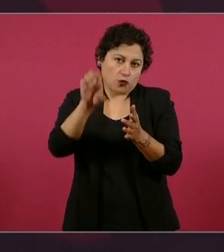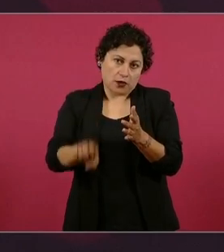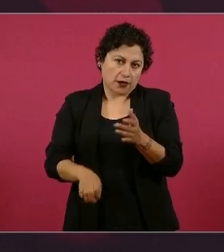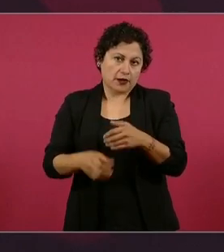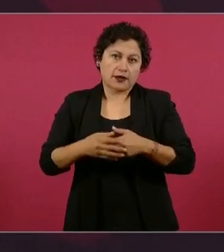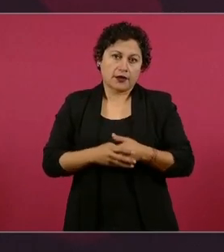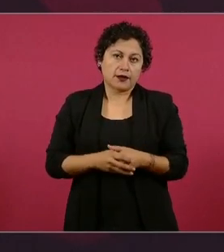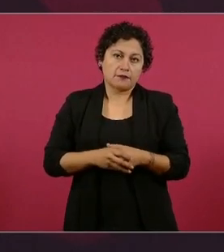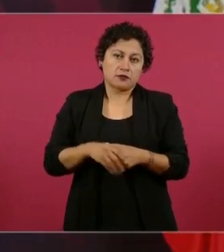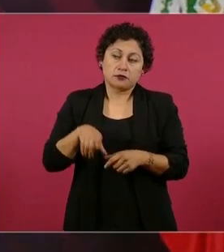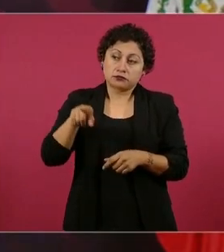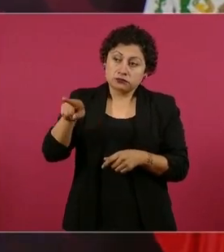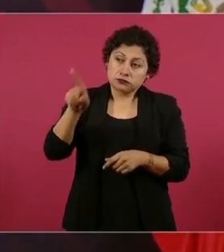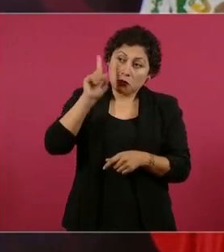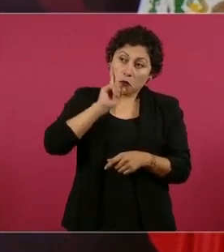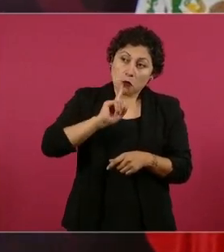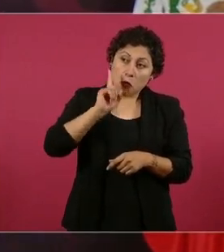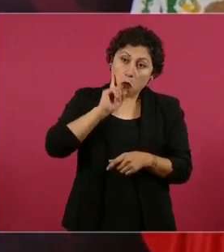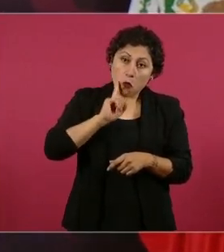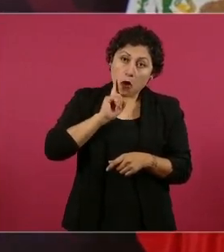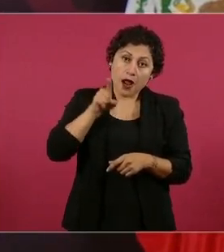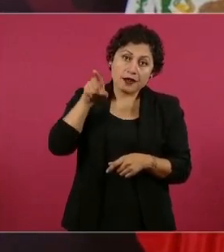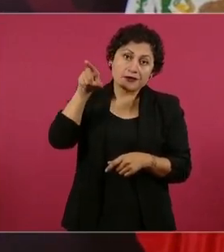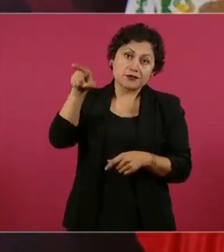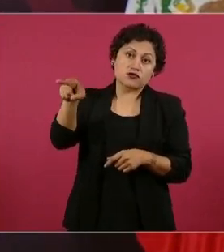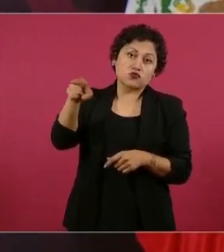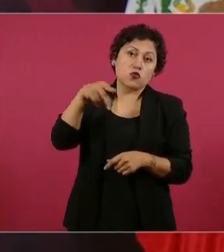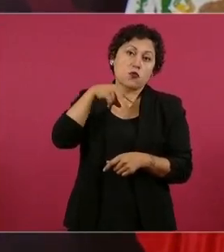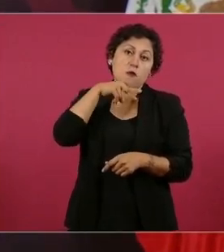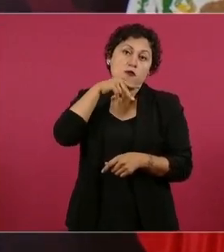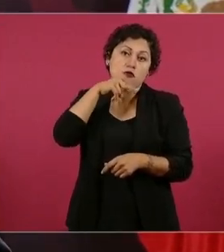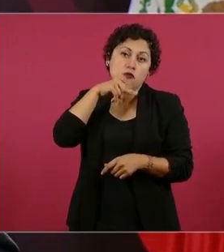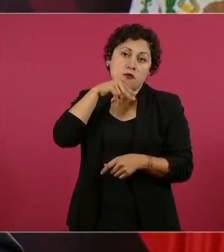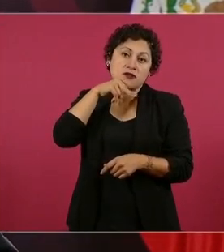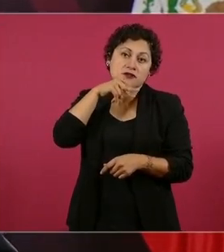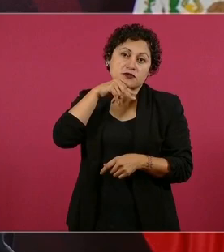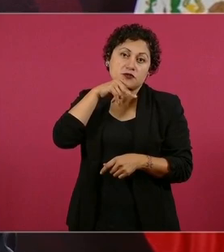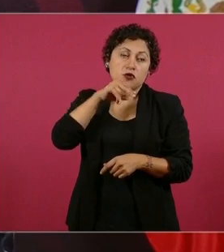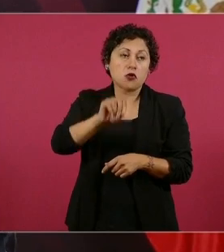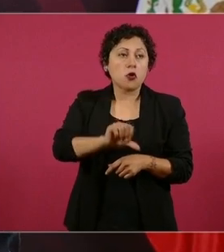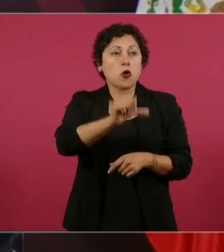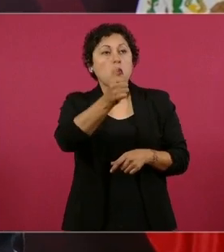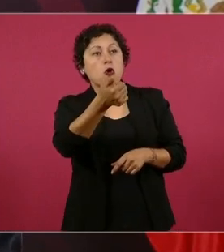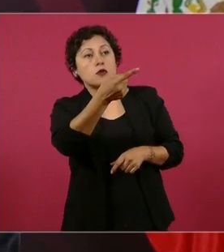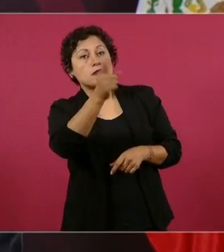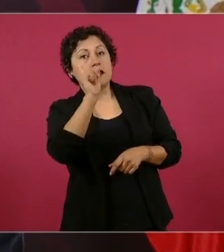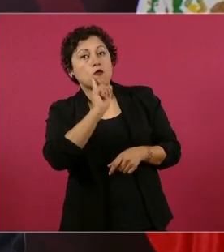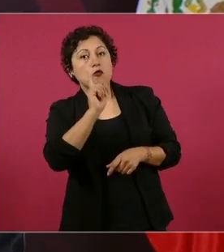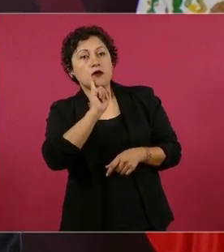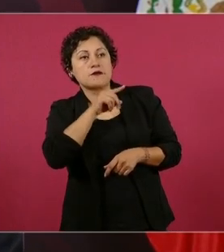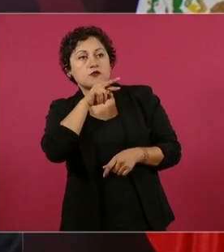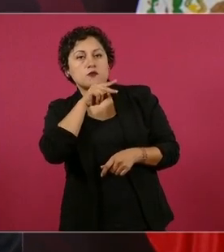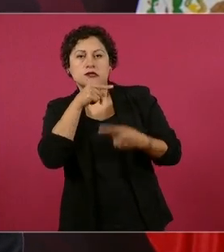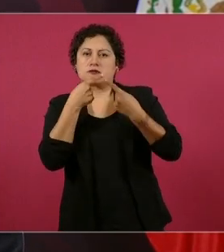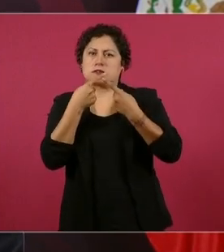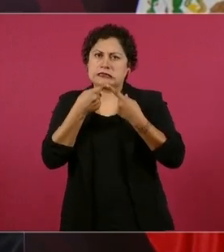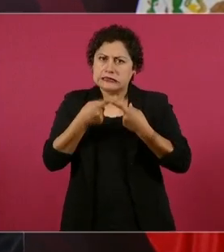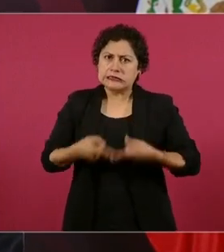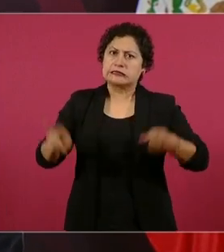una preocupación muy distinta a la preocupación de otras. Desde